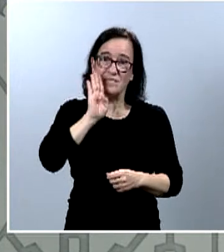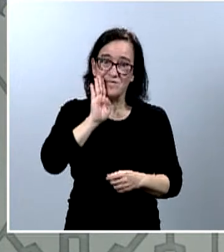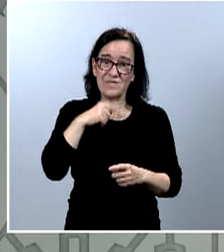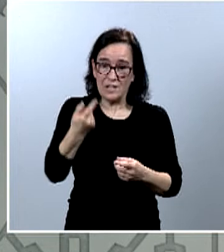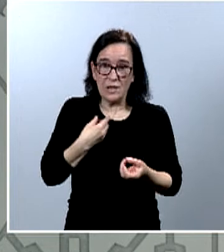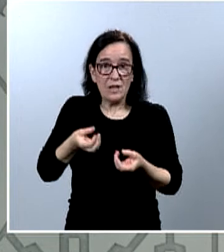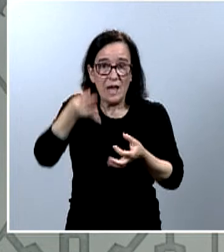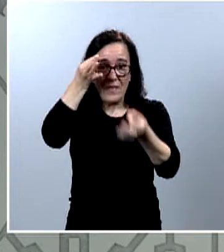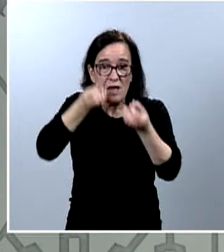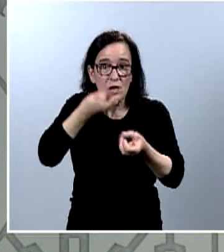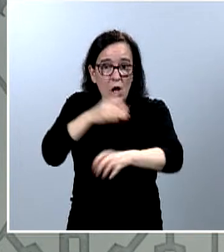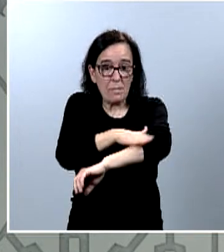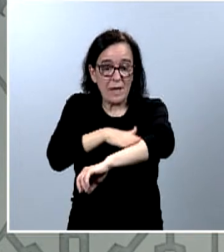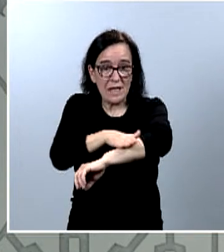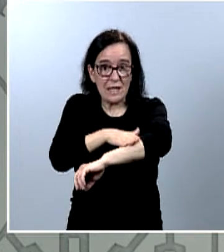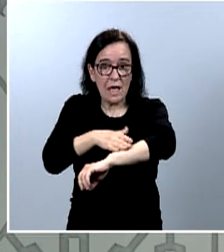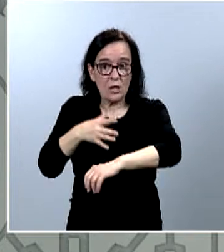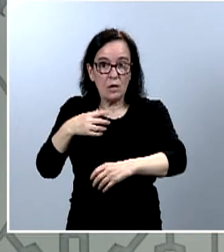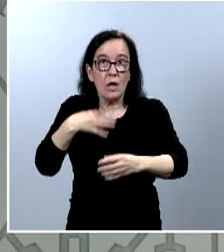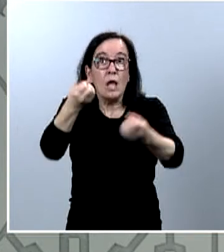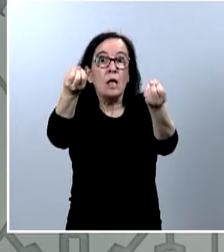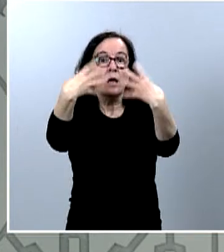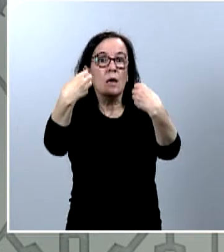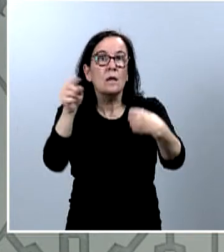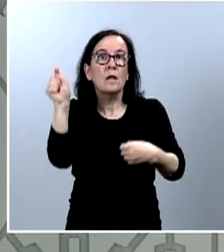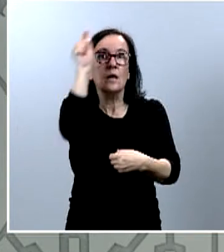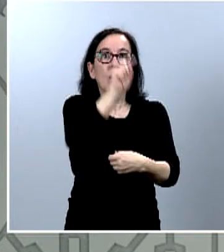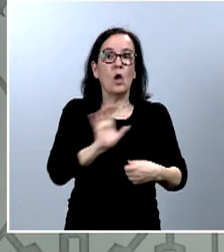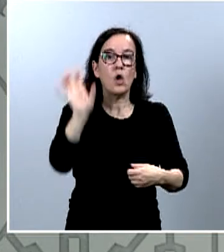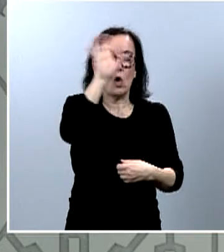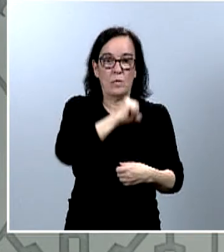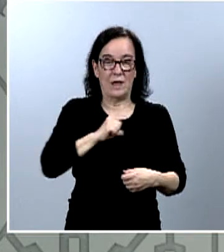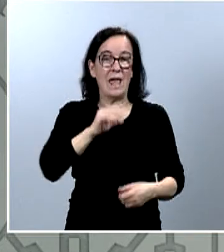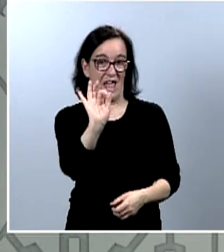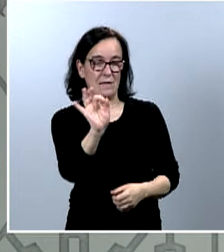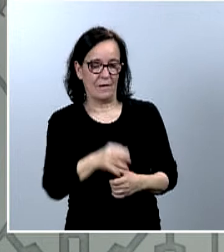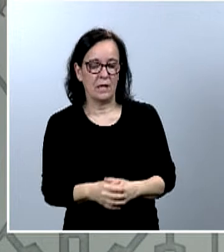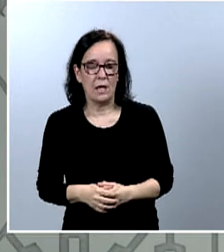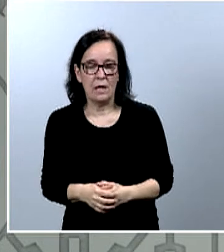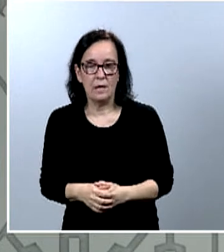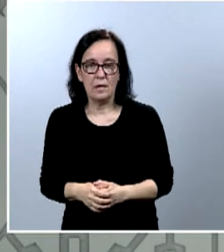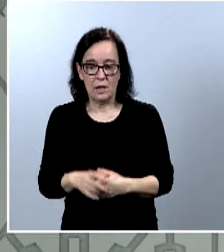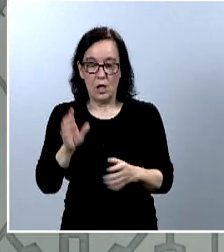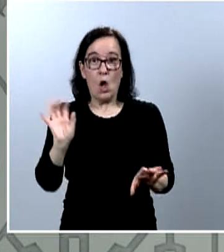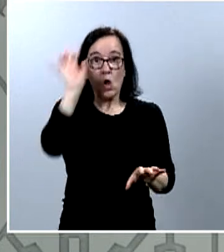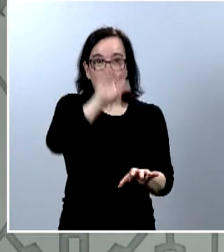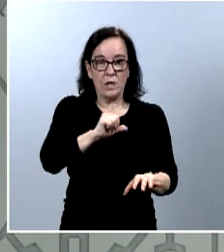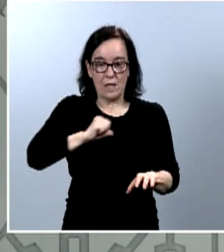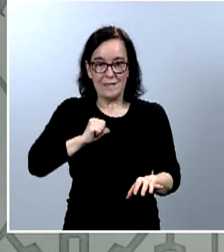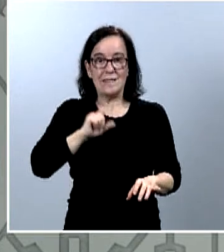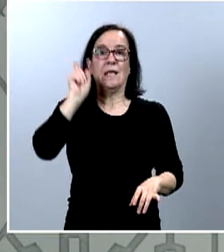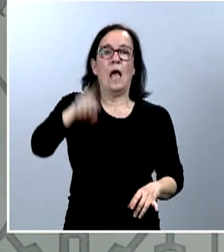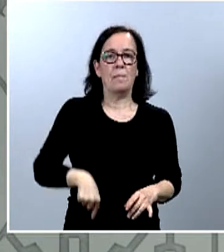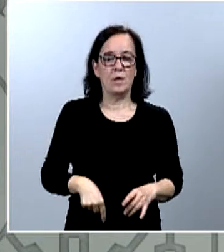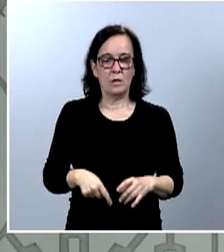datos que nos proporcionan las comunidades autónomas. Sí que es verdad que las comunidades autónomas, además, dan información